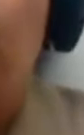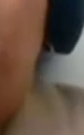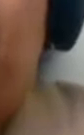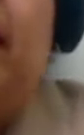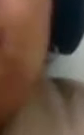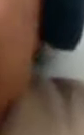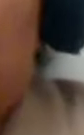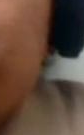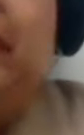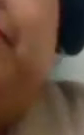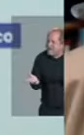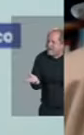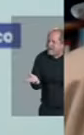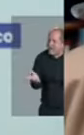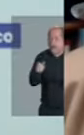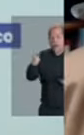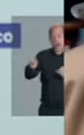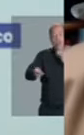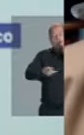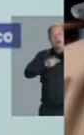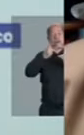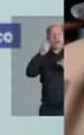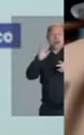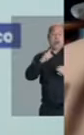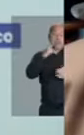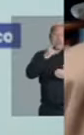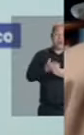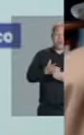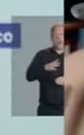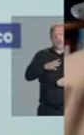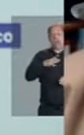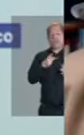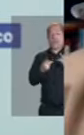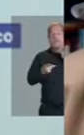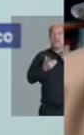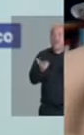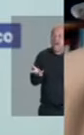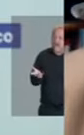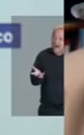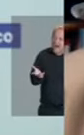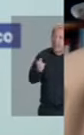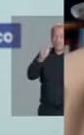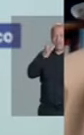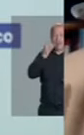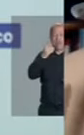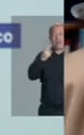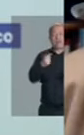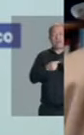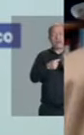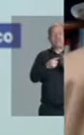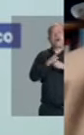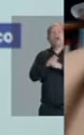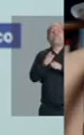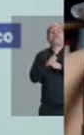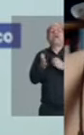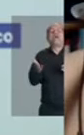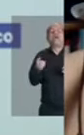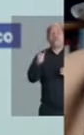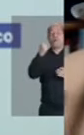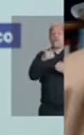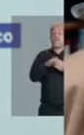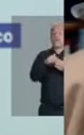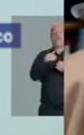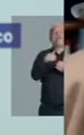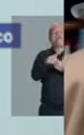cómo abordar la cuestión de las votaciones, etcétera. O sea, cómo captar sobre todo a la población